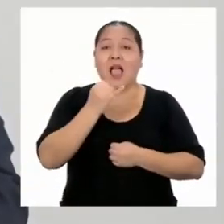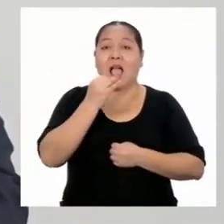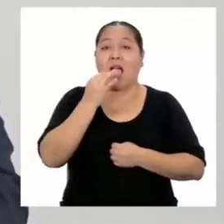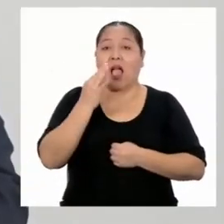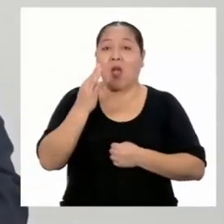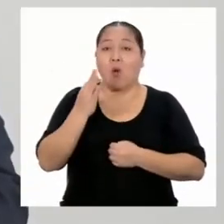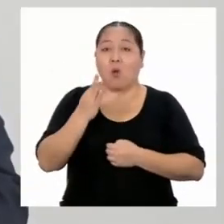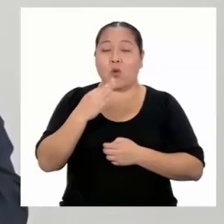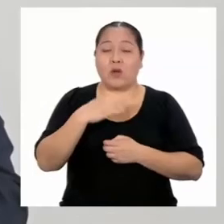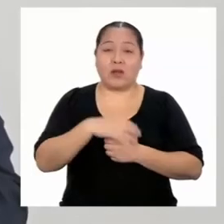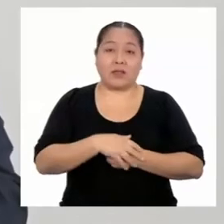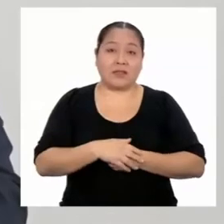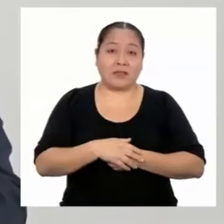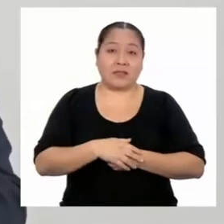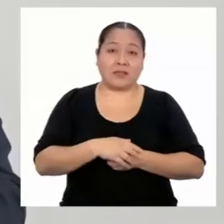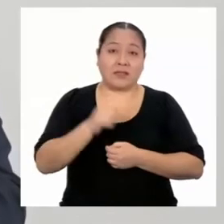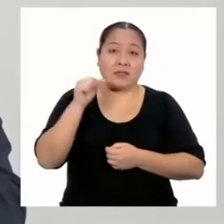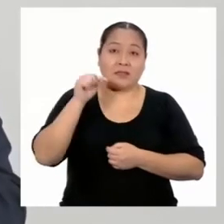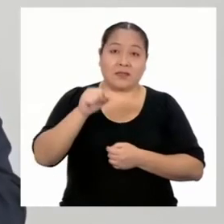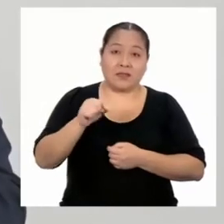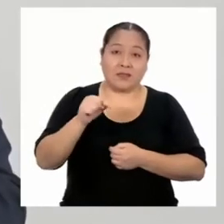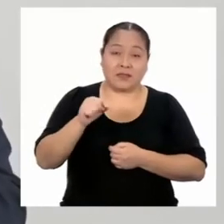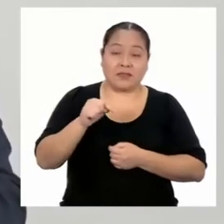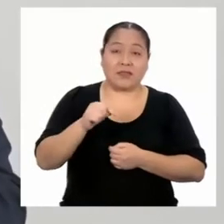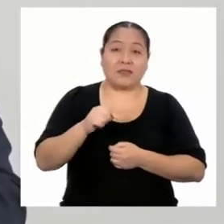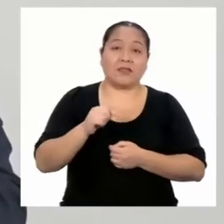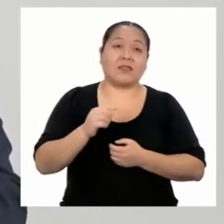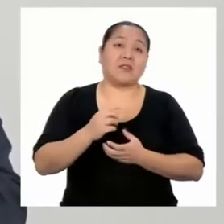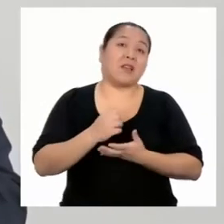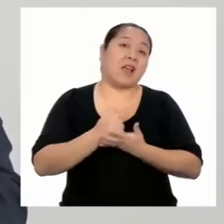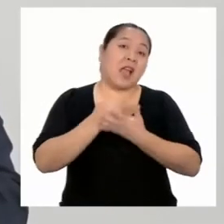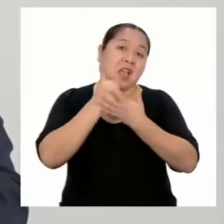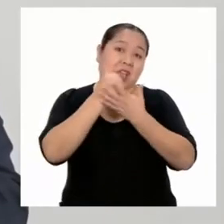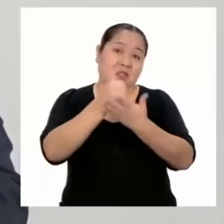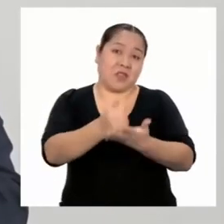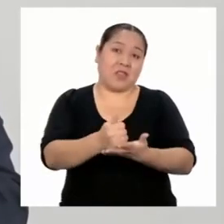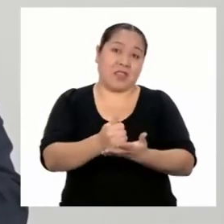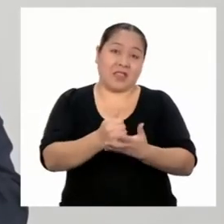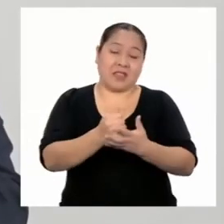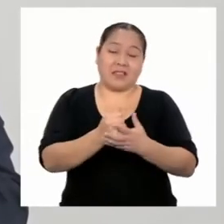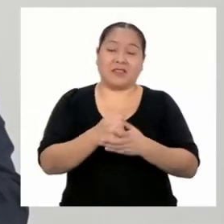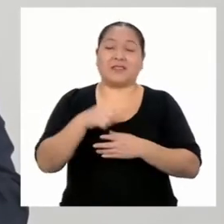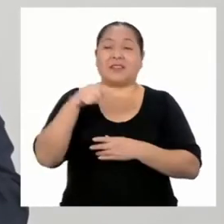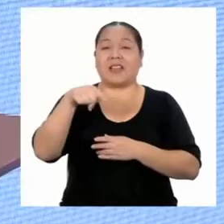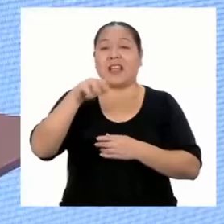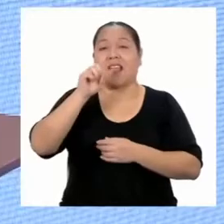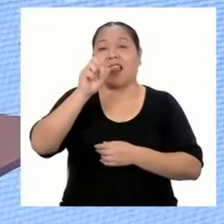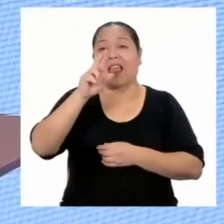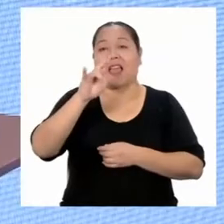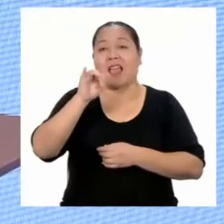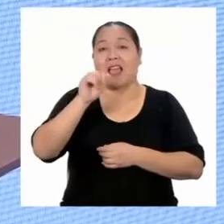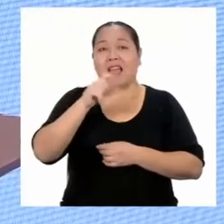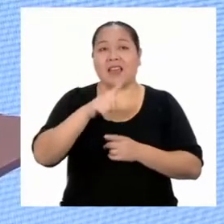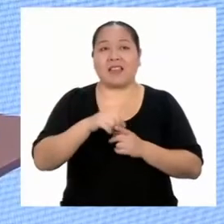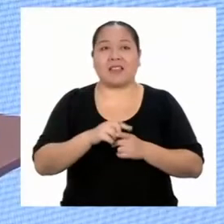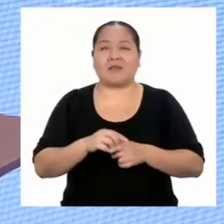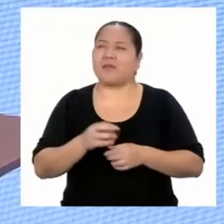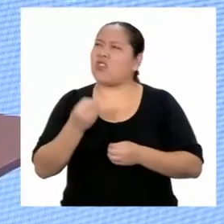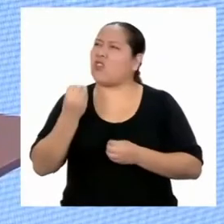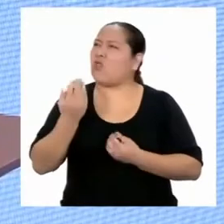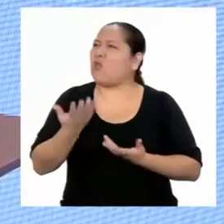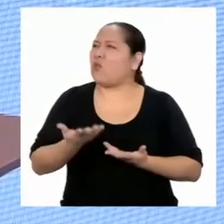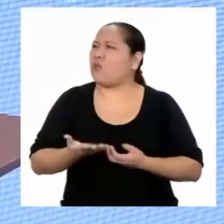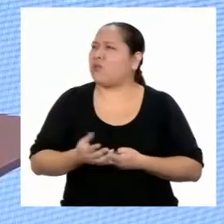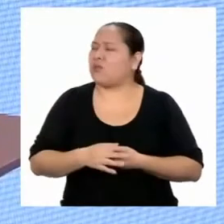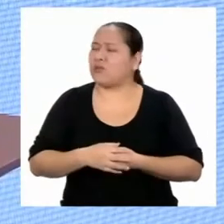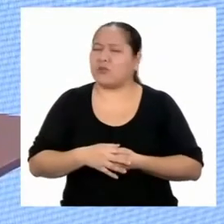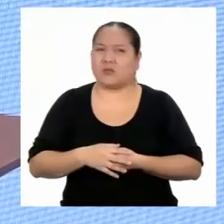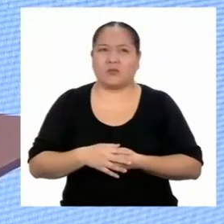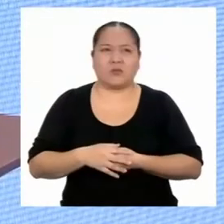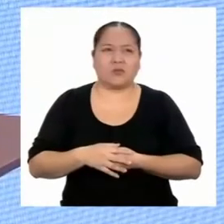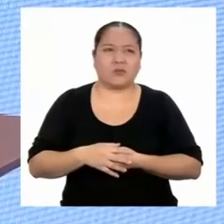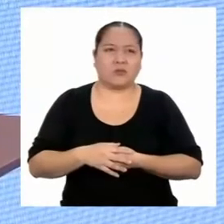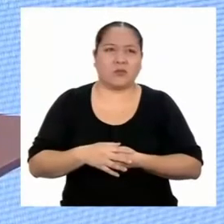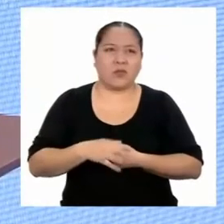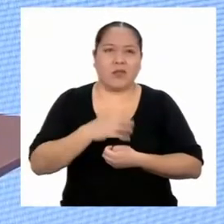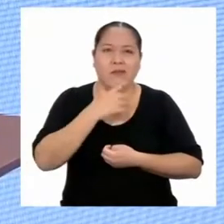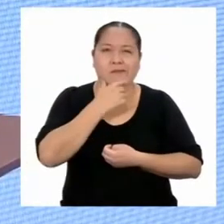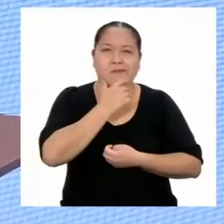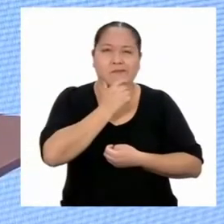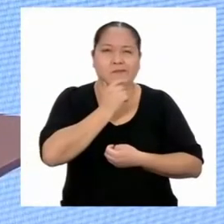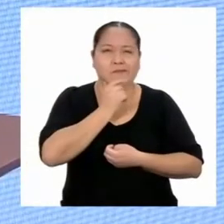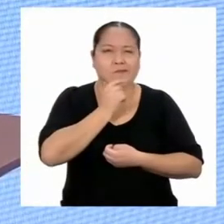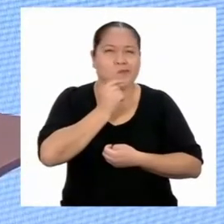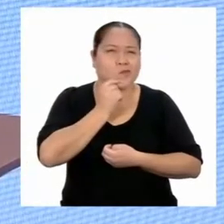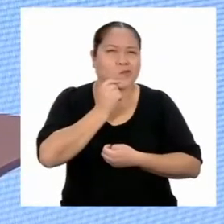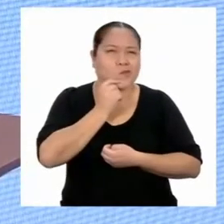que acabas de mencionar nos serán útiles para hallar el área de la vivienda. ¿Pero cómo? A no ser